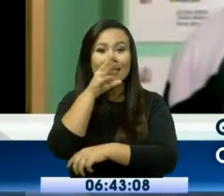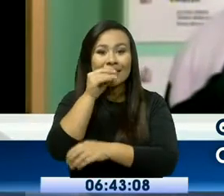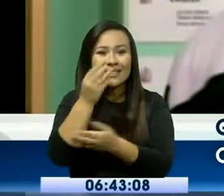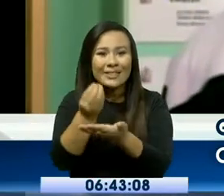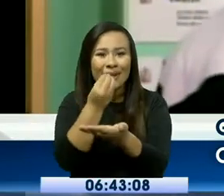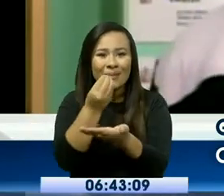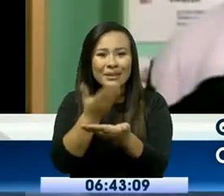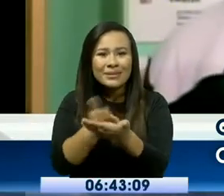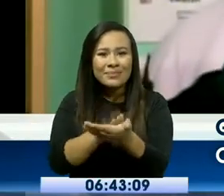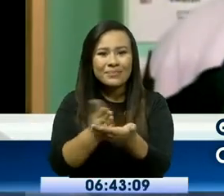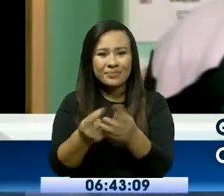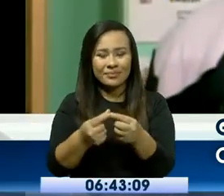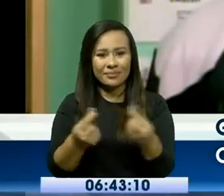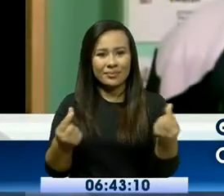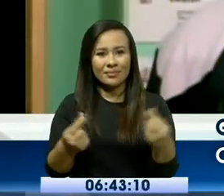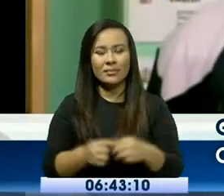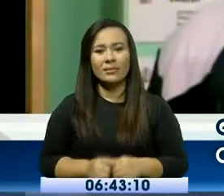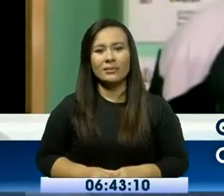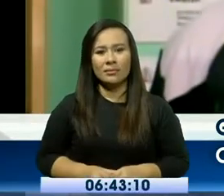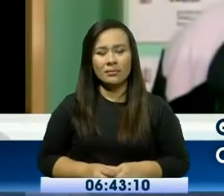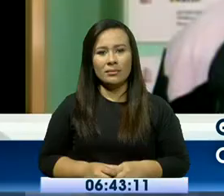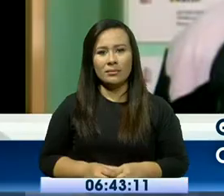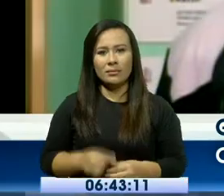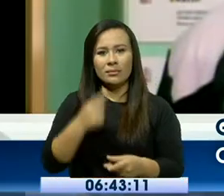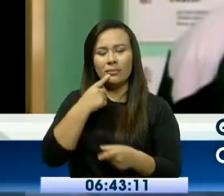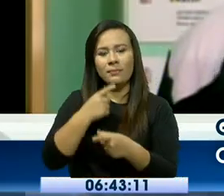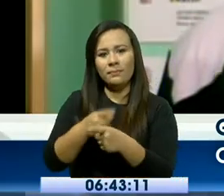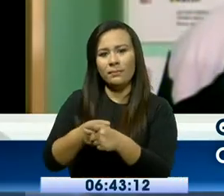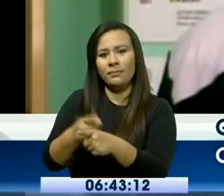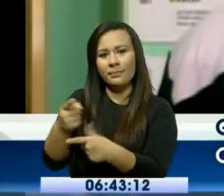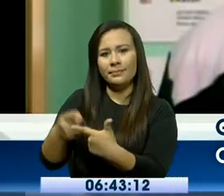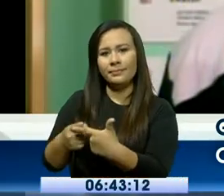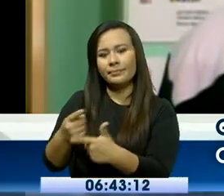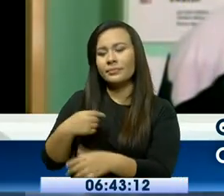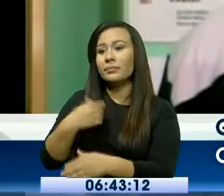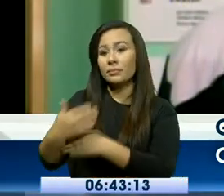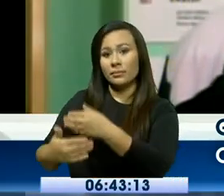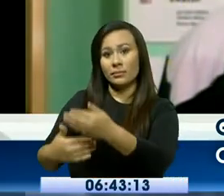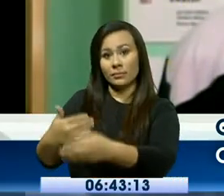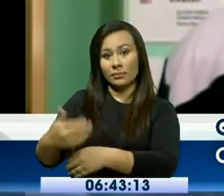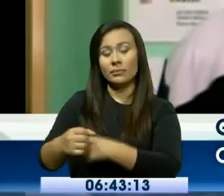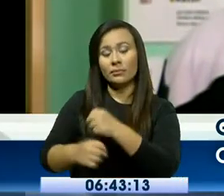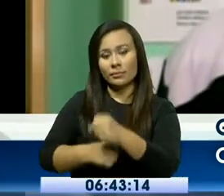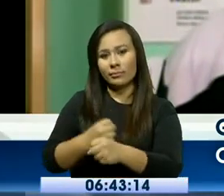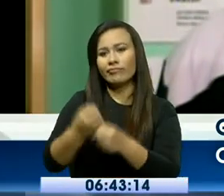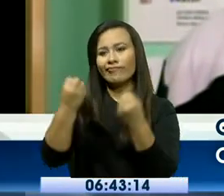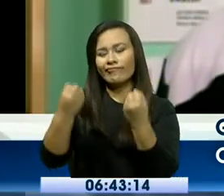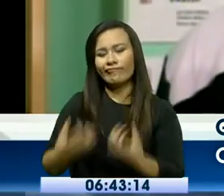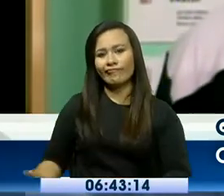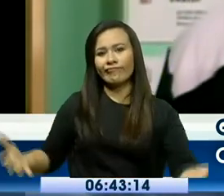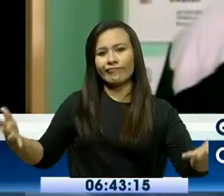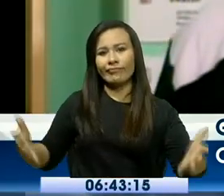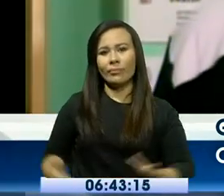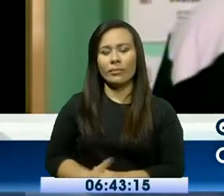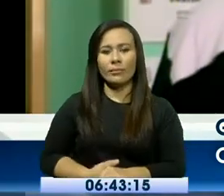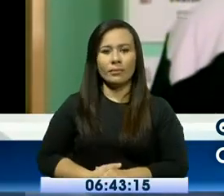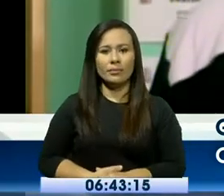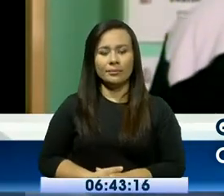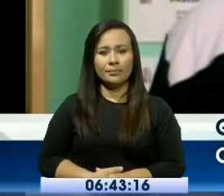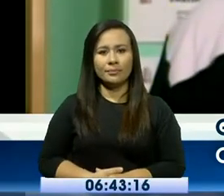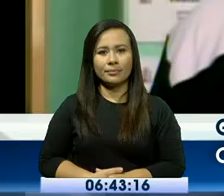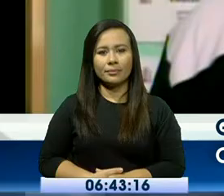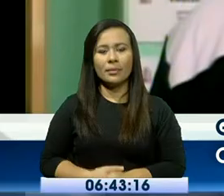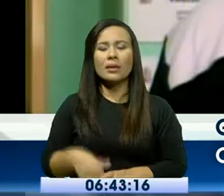los chorizos, ¿no? Entonces, pero con el paso de los años eso se ha ido perdiendo,